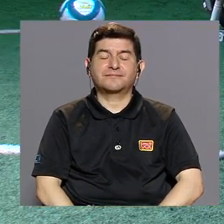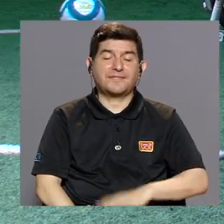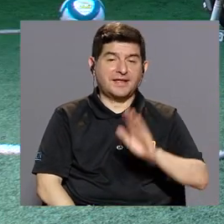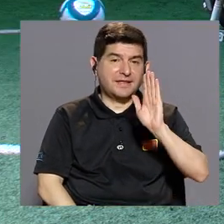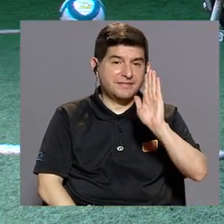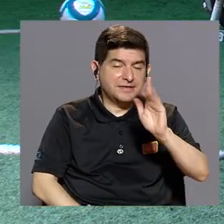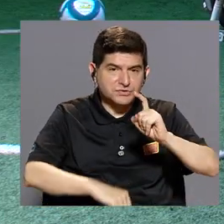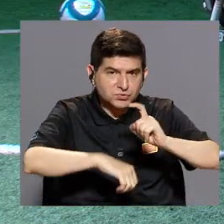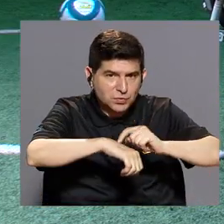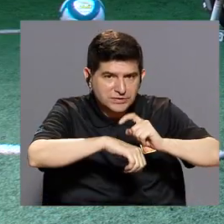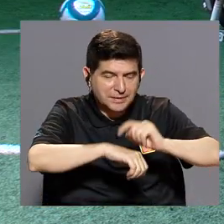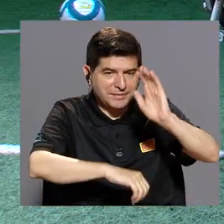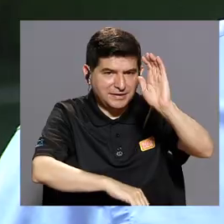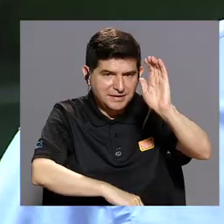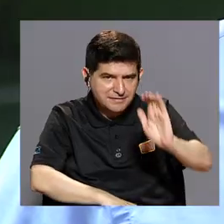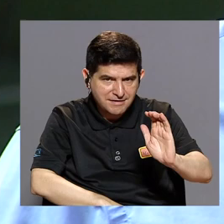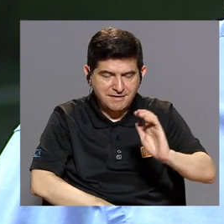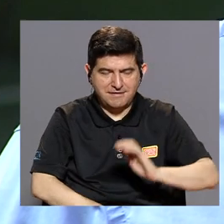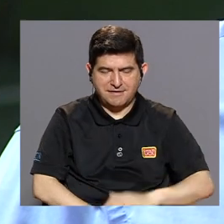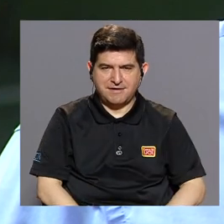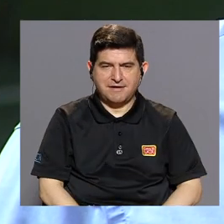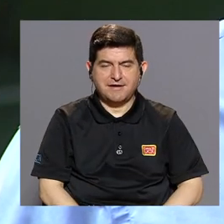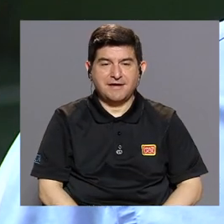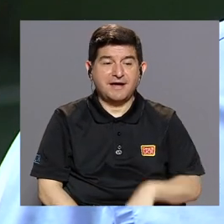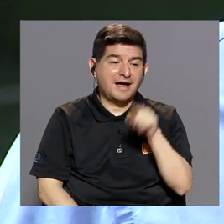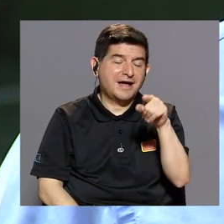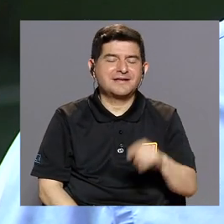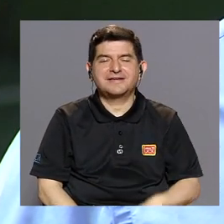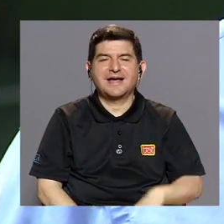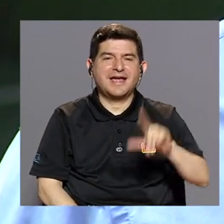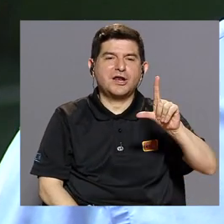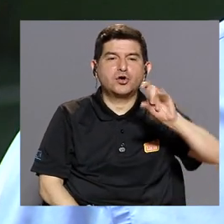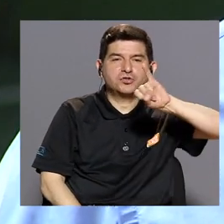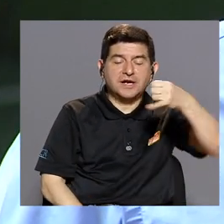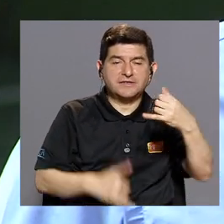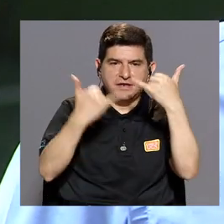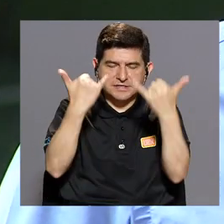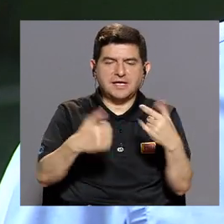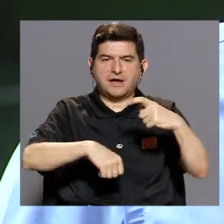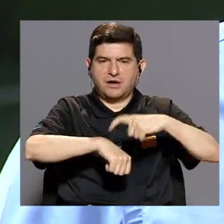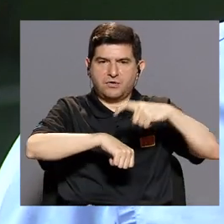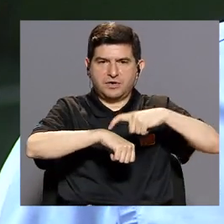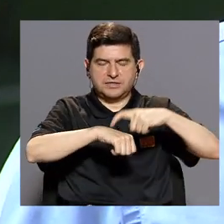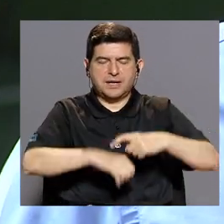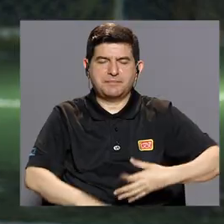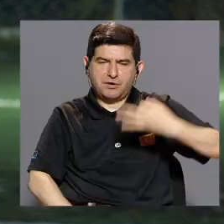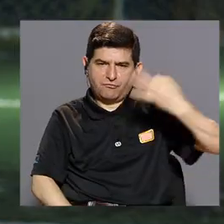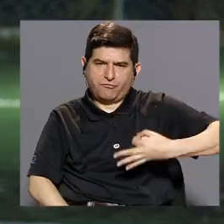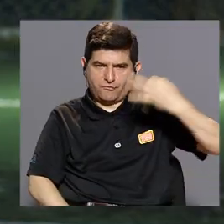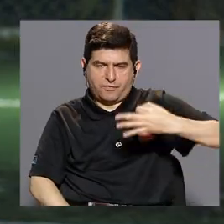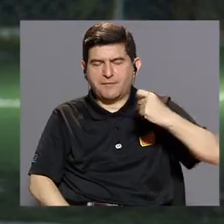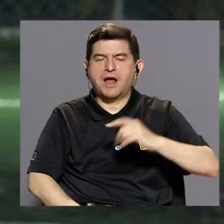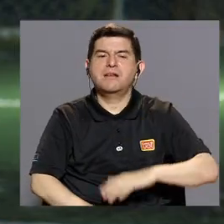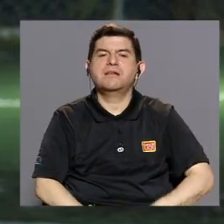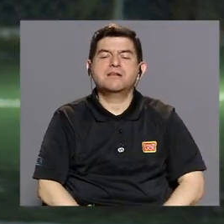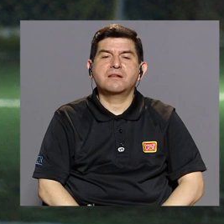De esa etapa de niña en los jardines, pasamos por una etapa ya más formal uh-huh. en la que le convocan de